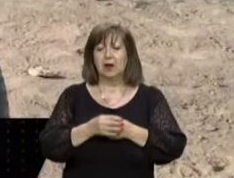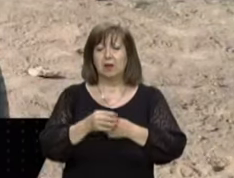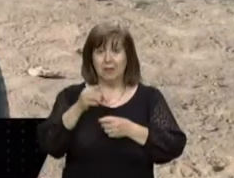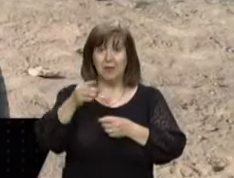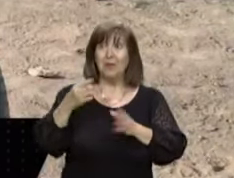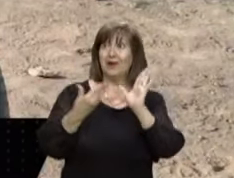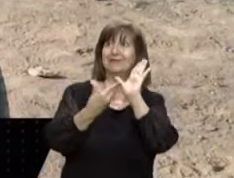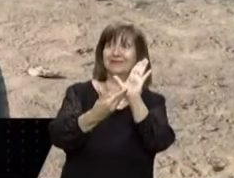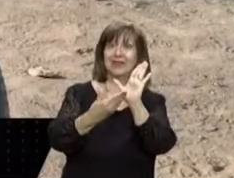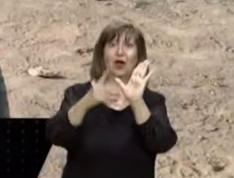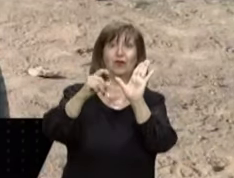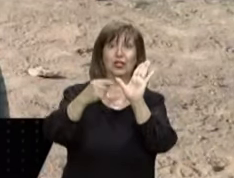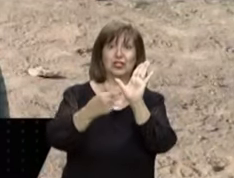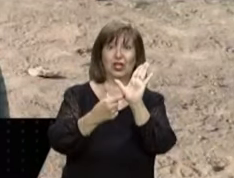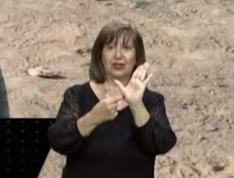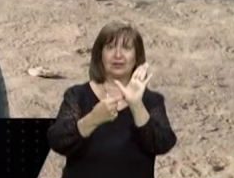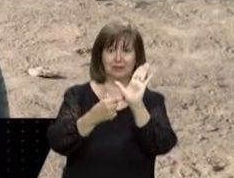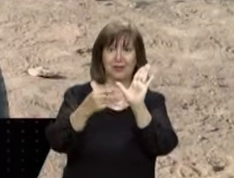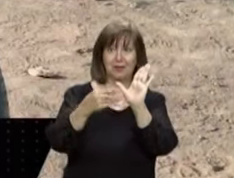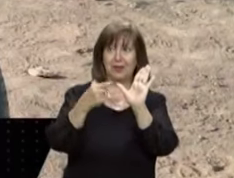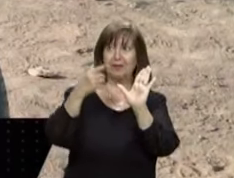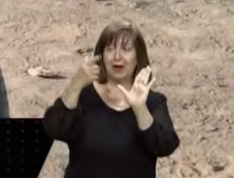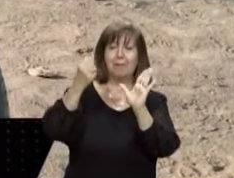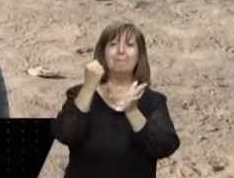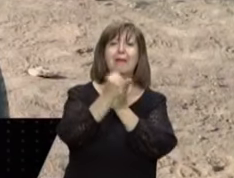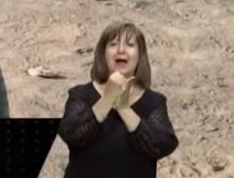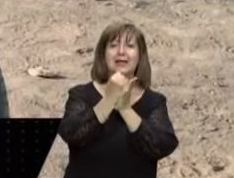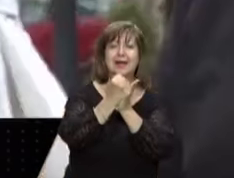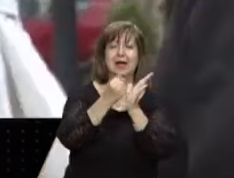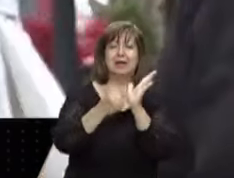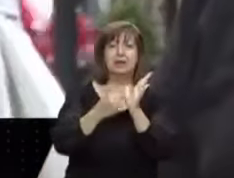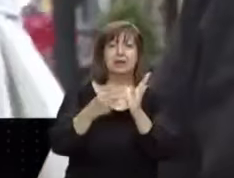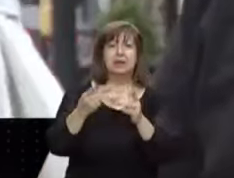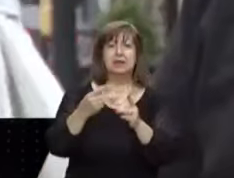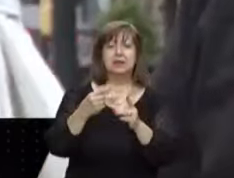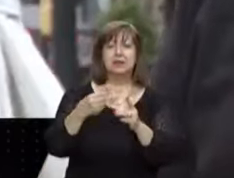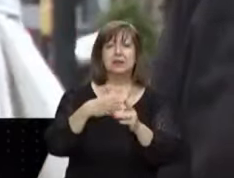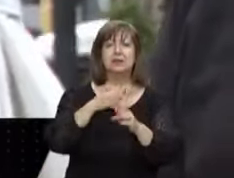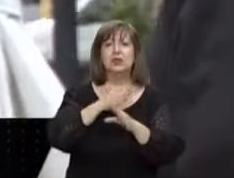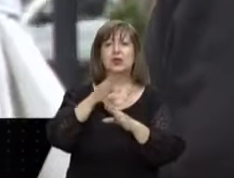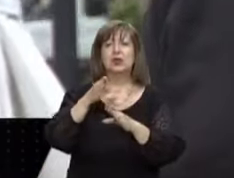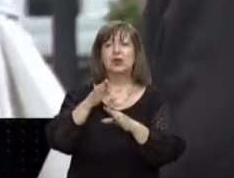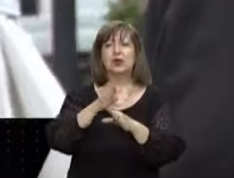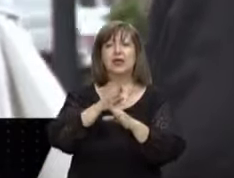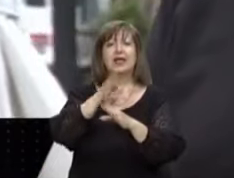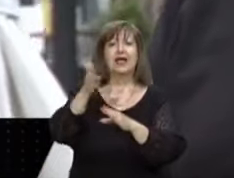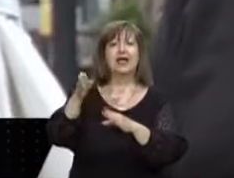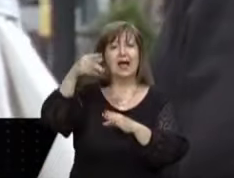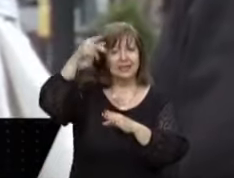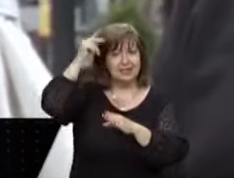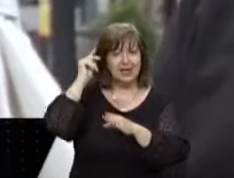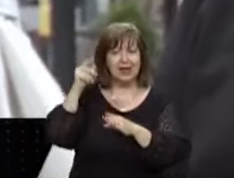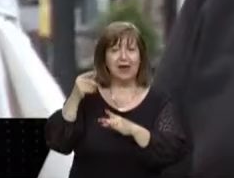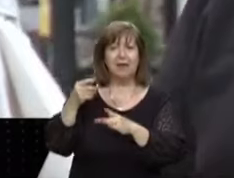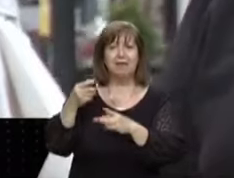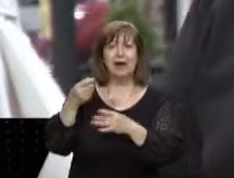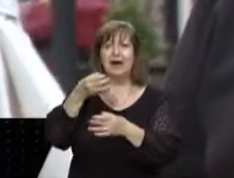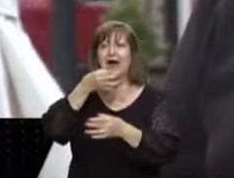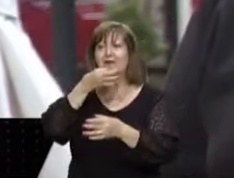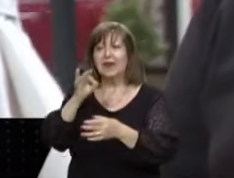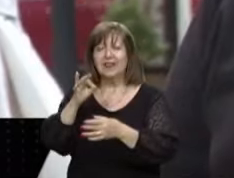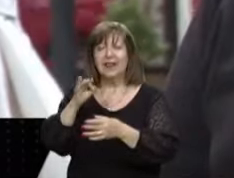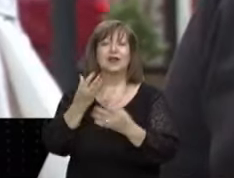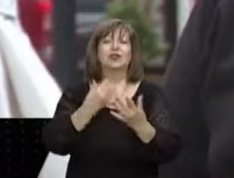pensabas vender la moto en Chile, sí. Para poder volver a Estados Unidos. Sí, y me gustaría llegar en